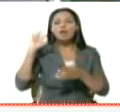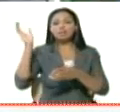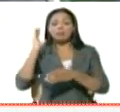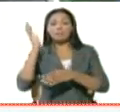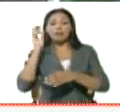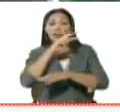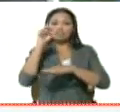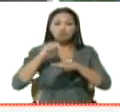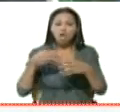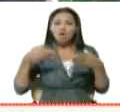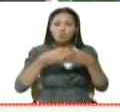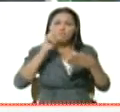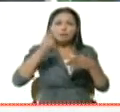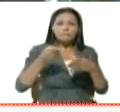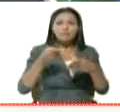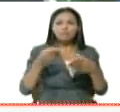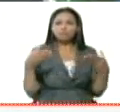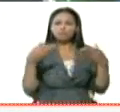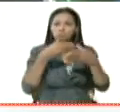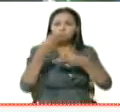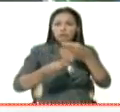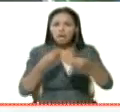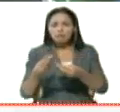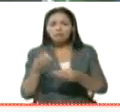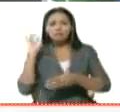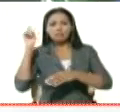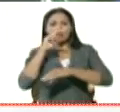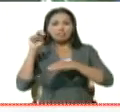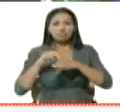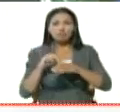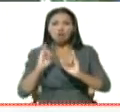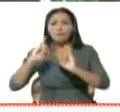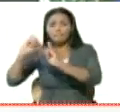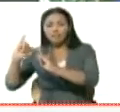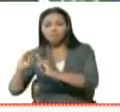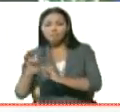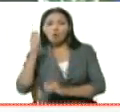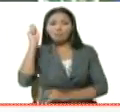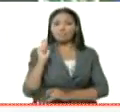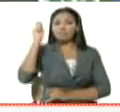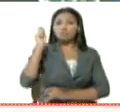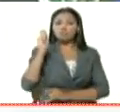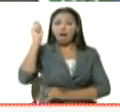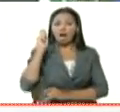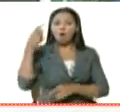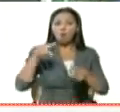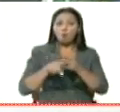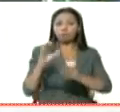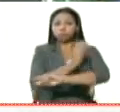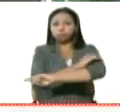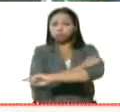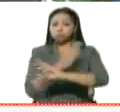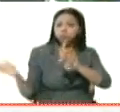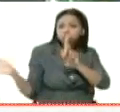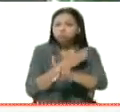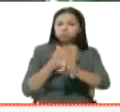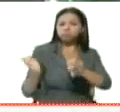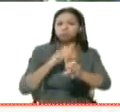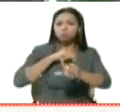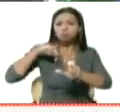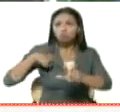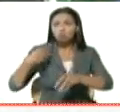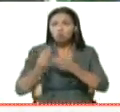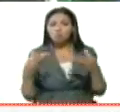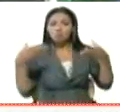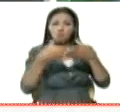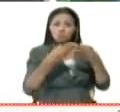de sesiones, y que son hechas por los mismos diputados de la derecha. Entonces nosotros vamos a hacer de esta